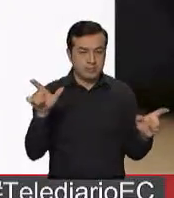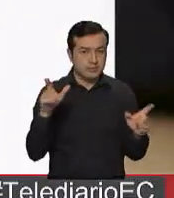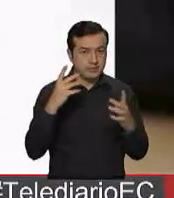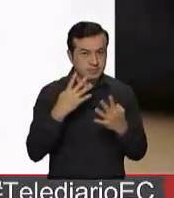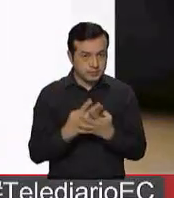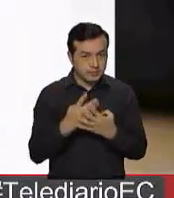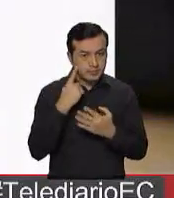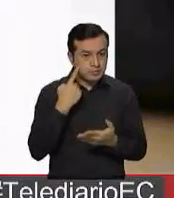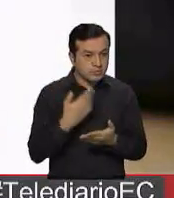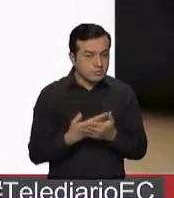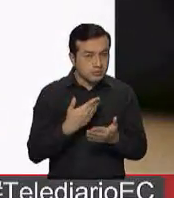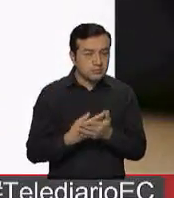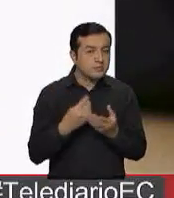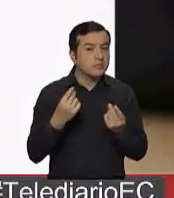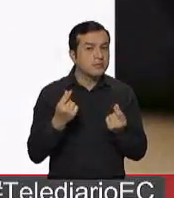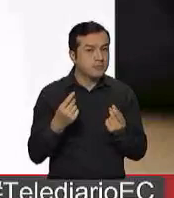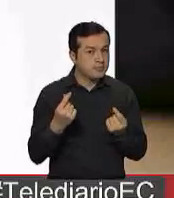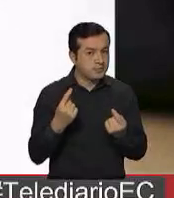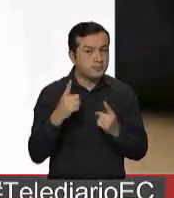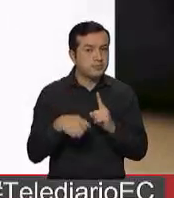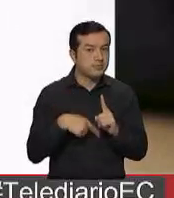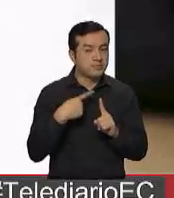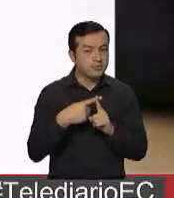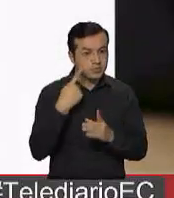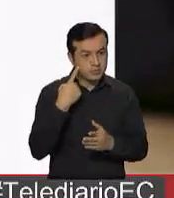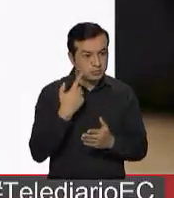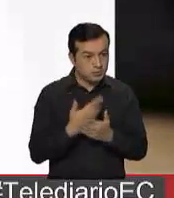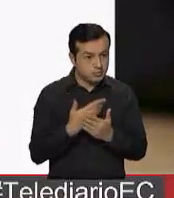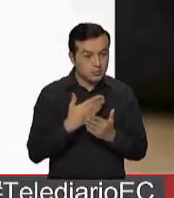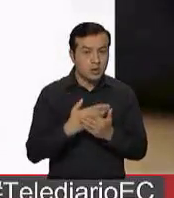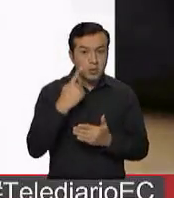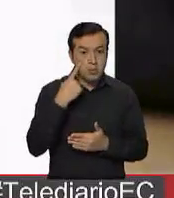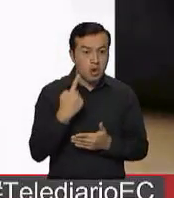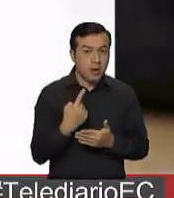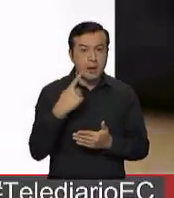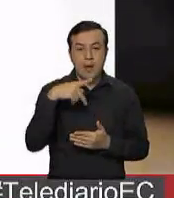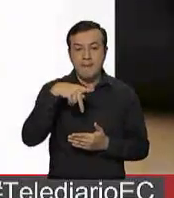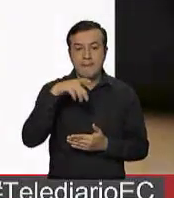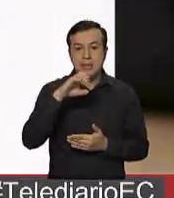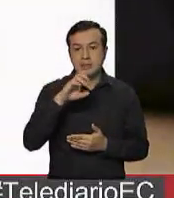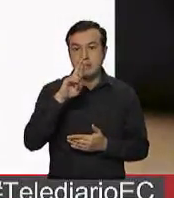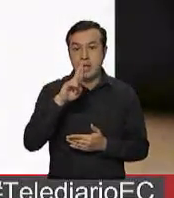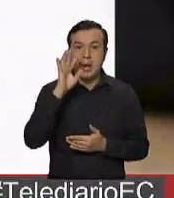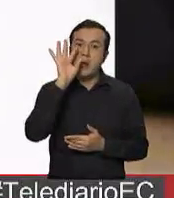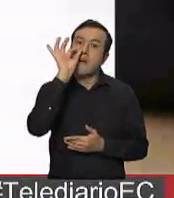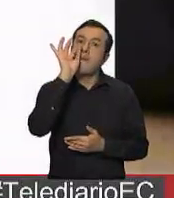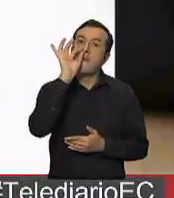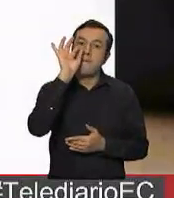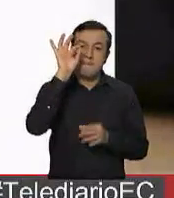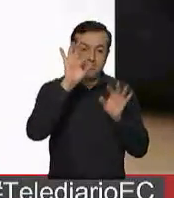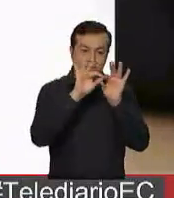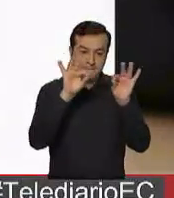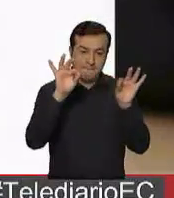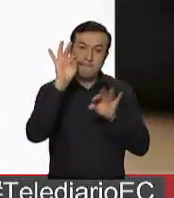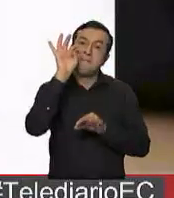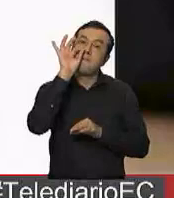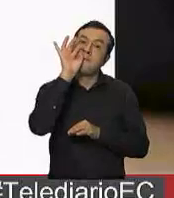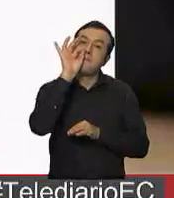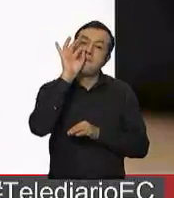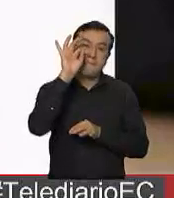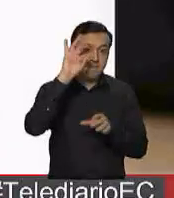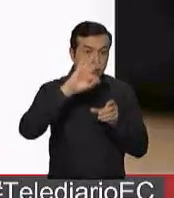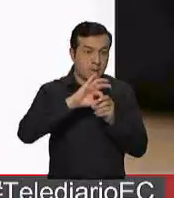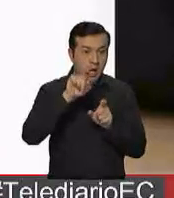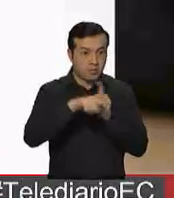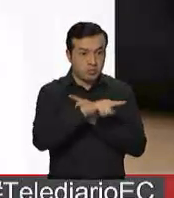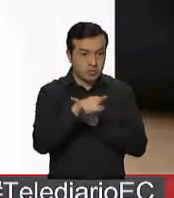para pruebas rápidas, y también se les tomaron muestras para pruebas PCR. Los privados de la libertad reportan síntomas leves, por lo que